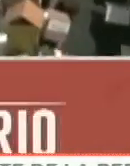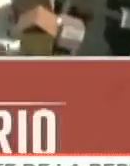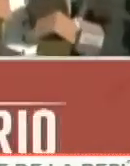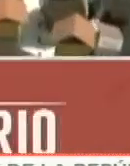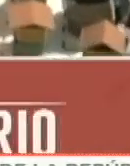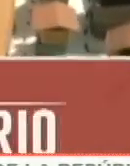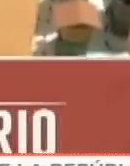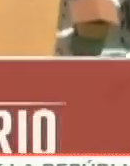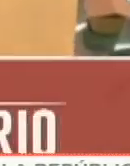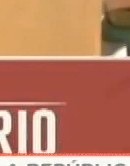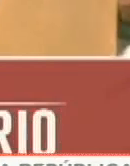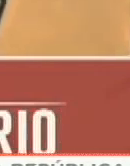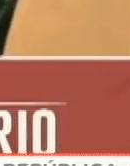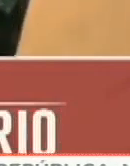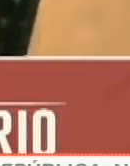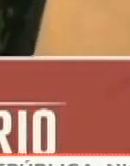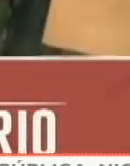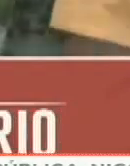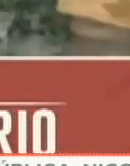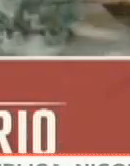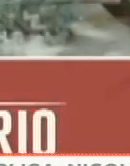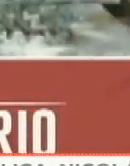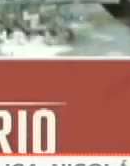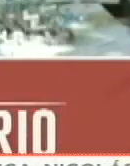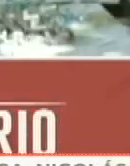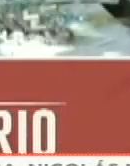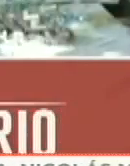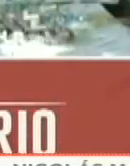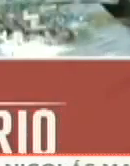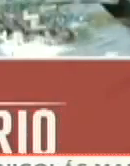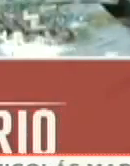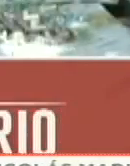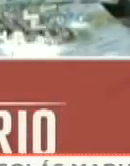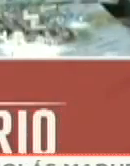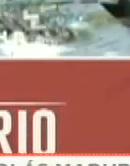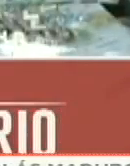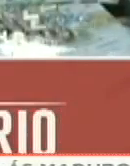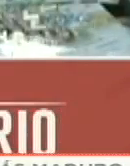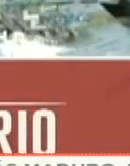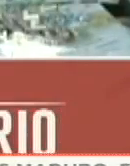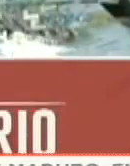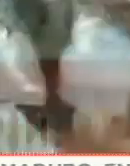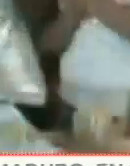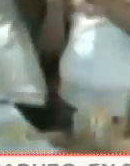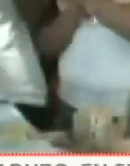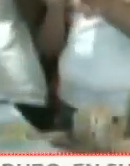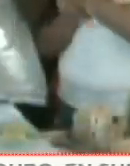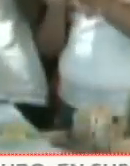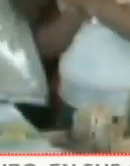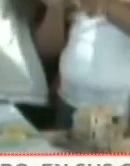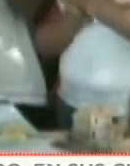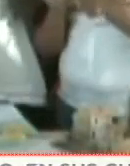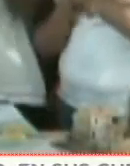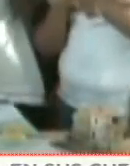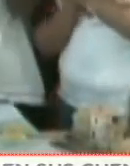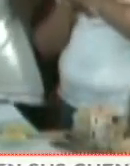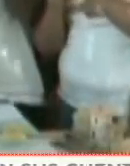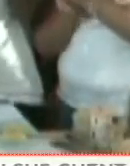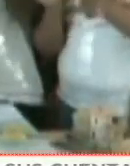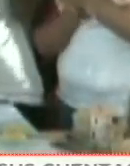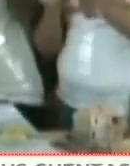Desde el municipio Francisco Linares Alcántara, desde la Aragua Potencia, cuna de la